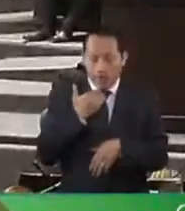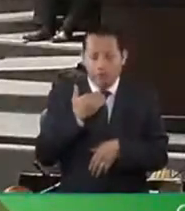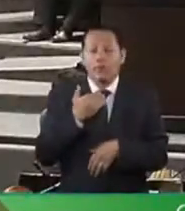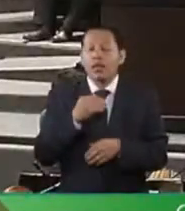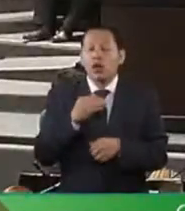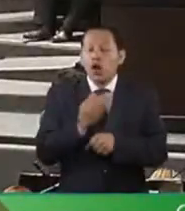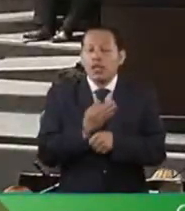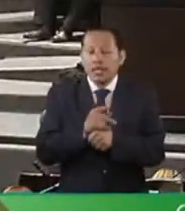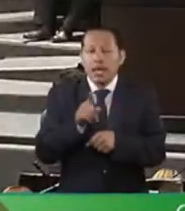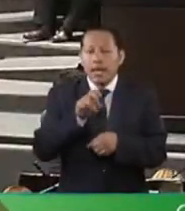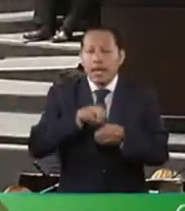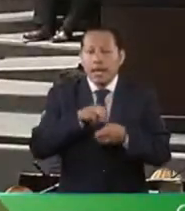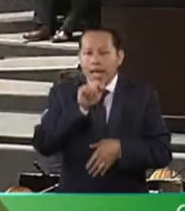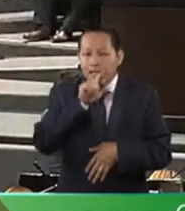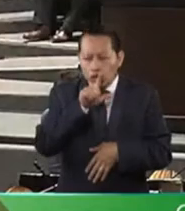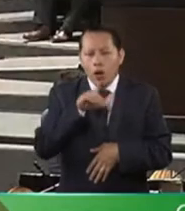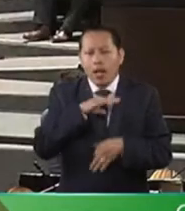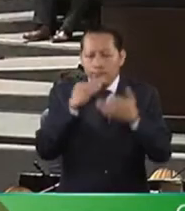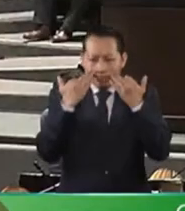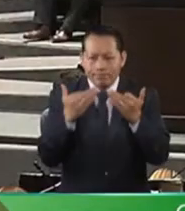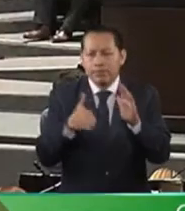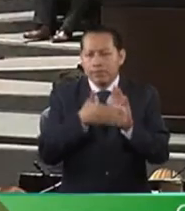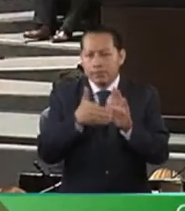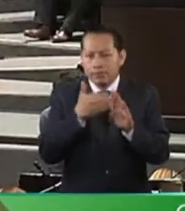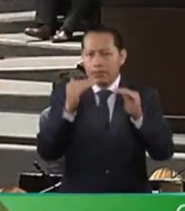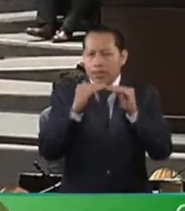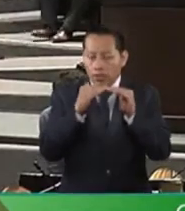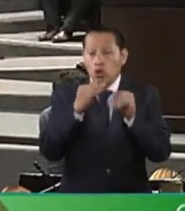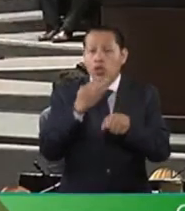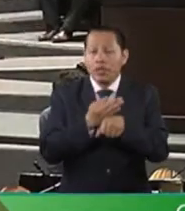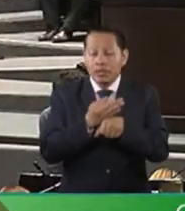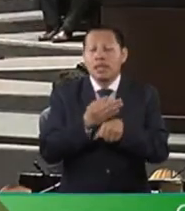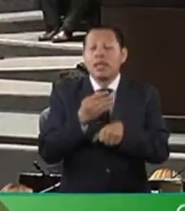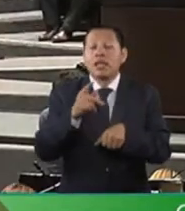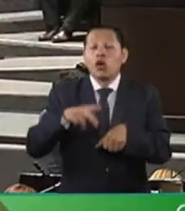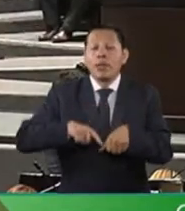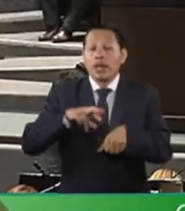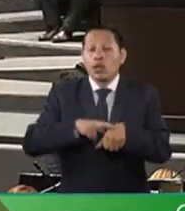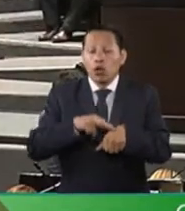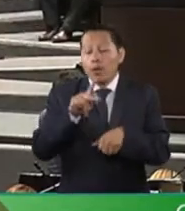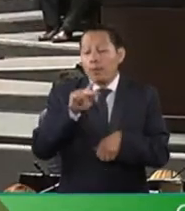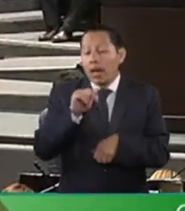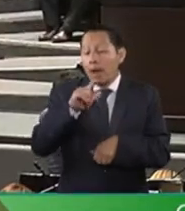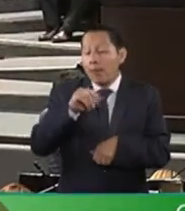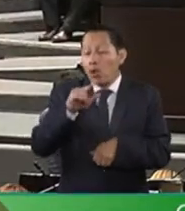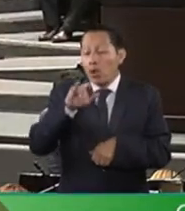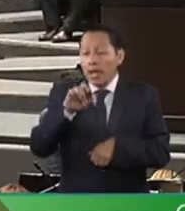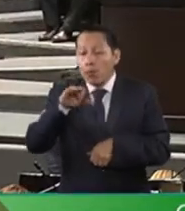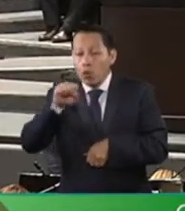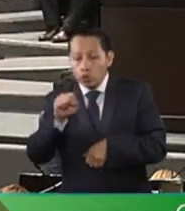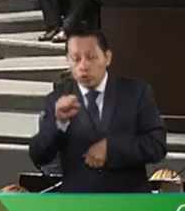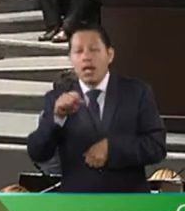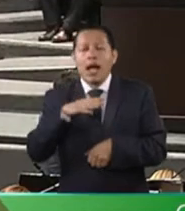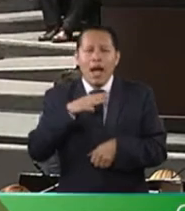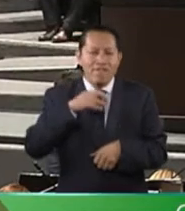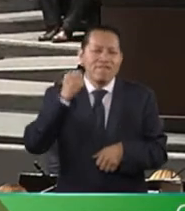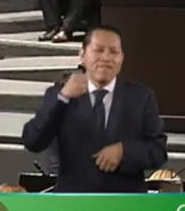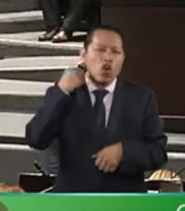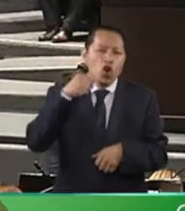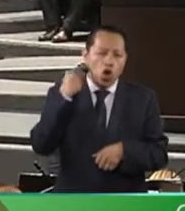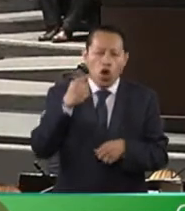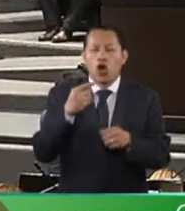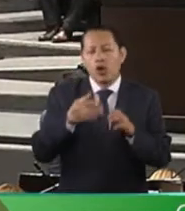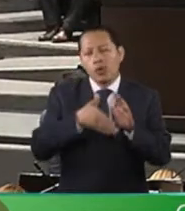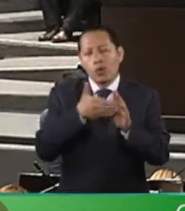ha sido un ejemplo para construcción de vivienda. El día de hoy, el gobernador electo Pablo Lemus lo dijo en el foro inmobiliario y